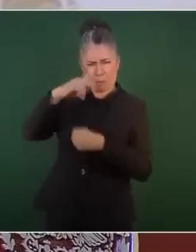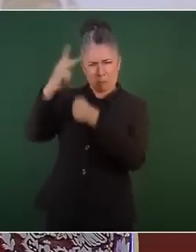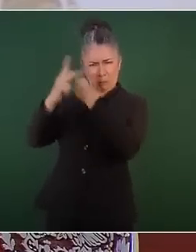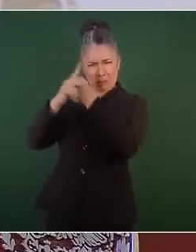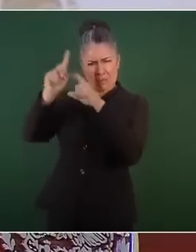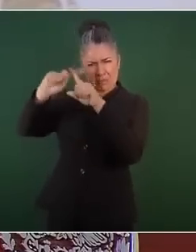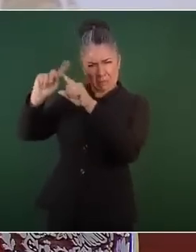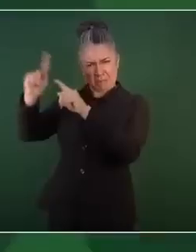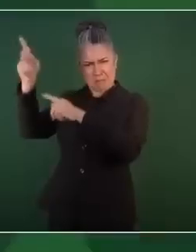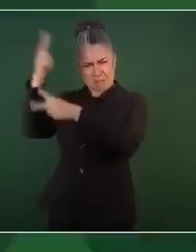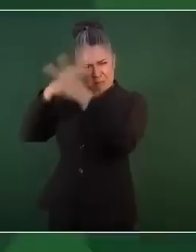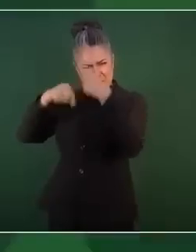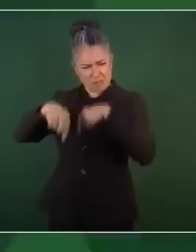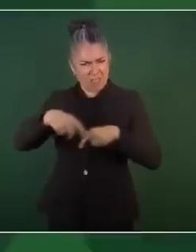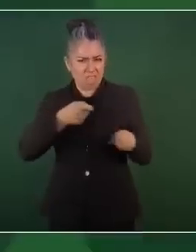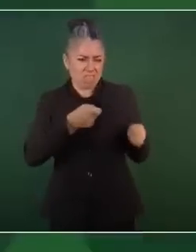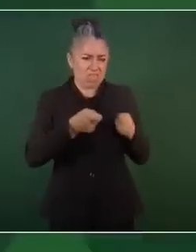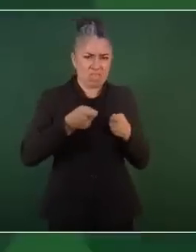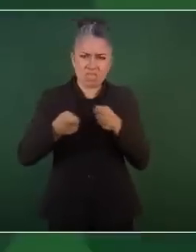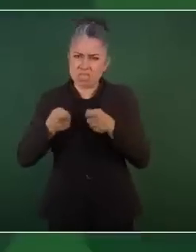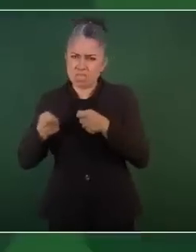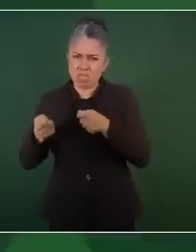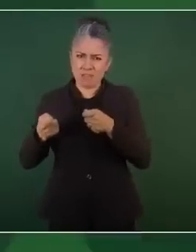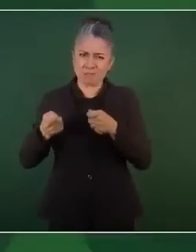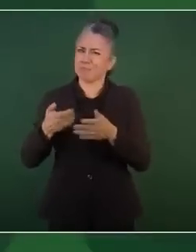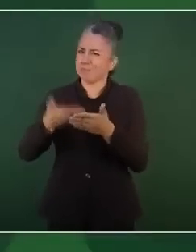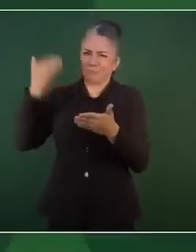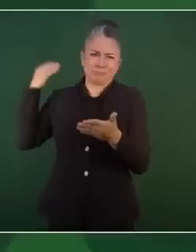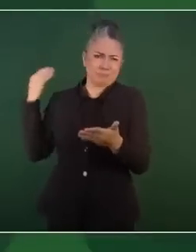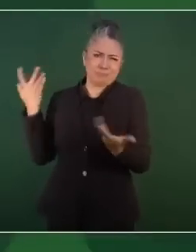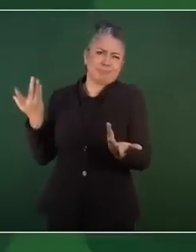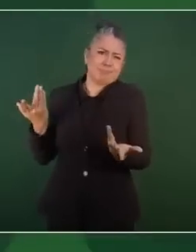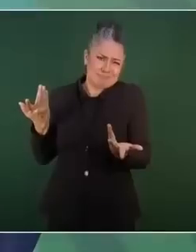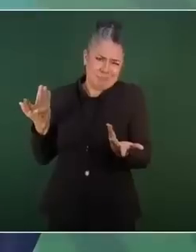mandar en el país, como lo hacían antes.